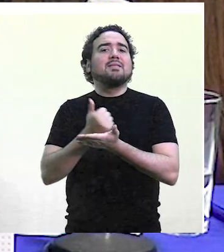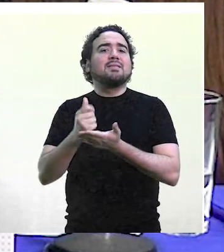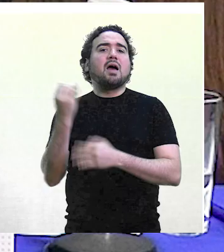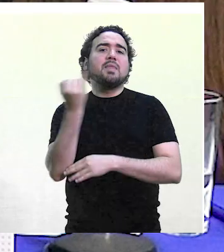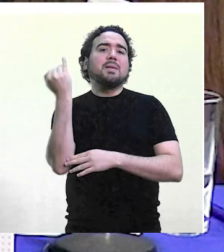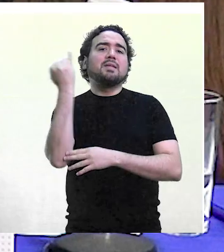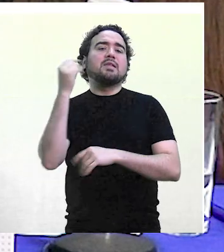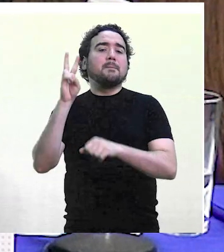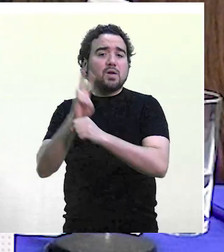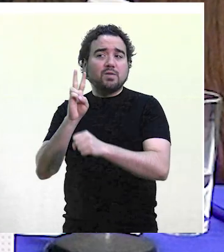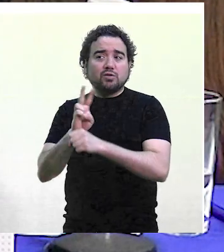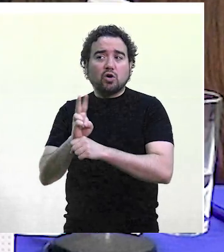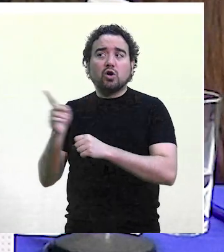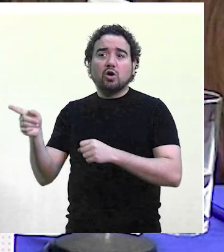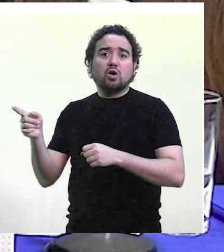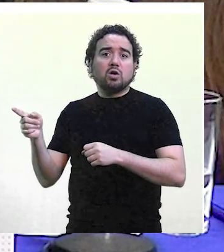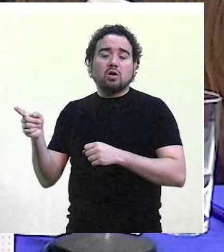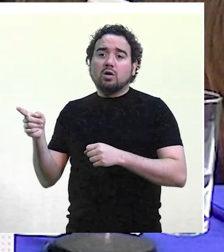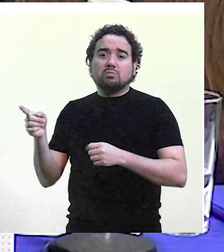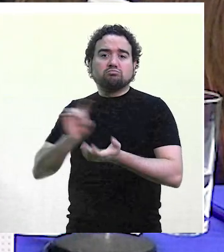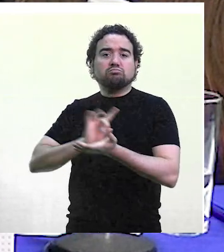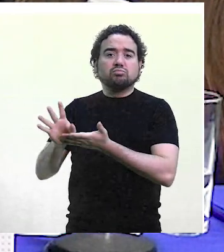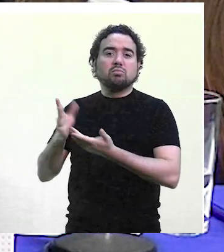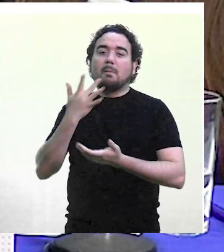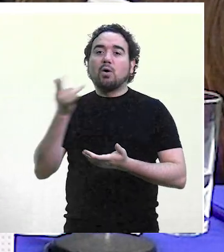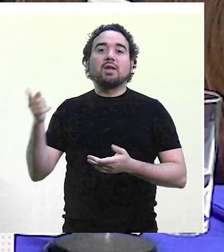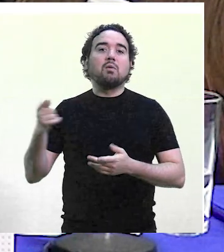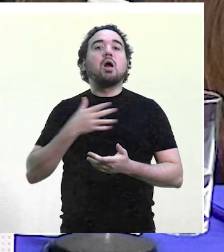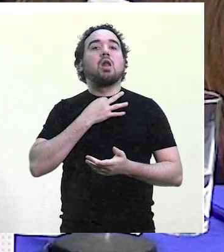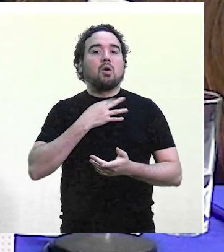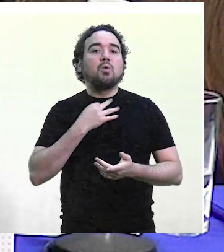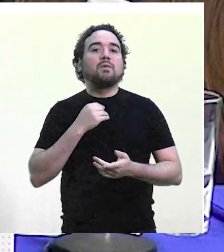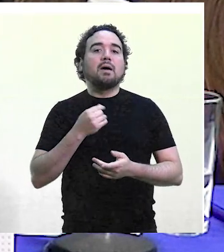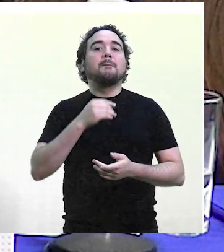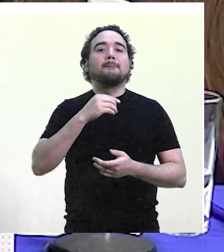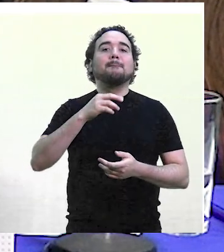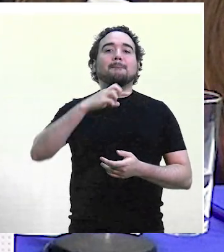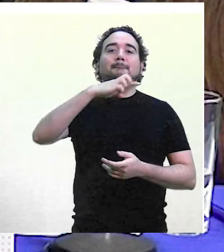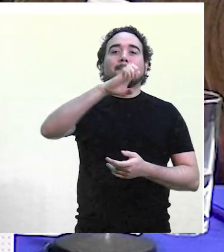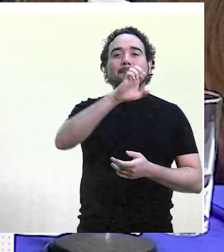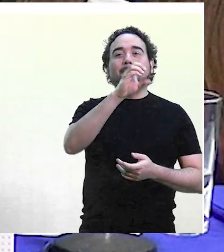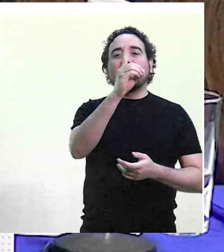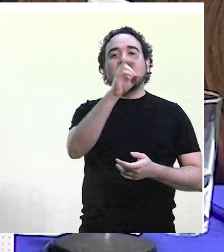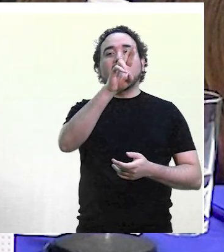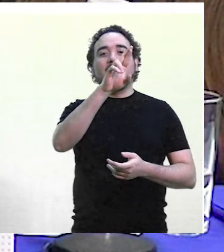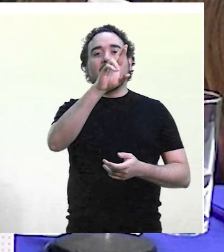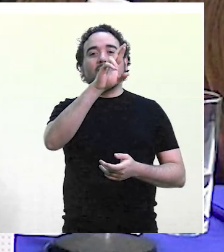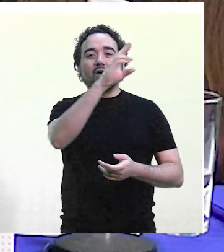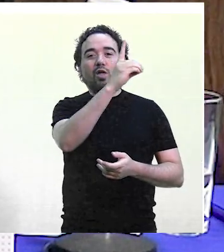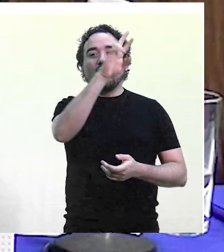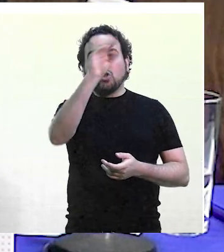Independencia lo despiden porque hace leer a Pedro Lemebel. Cuando igual nos muestra mundos que muchos estudiantes no conocen. Y con una